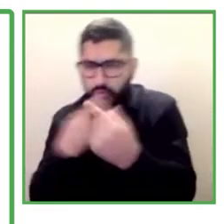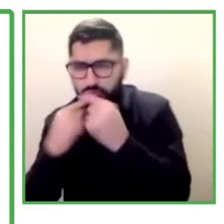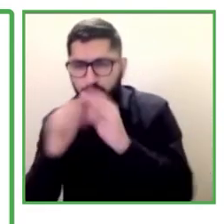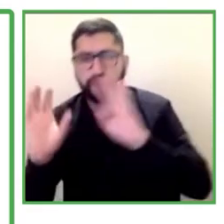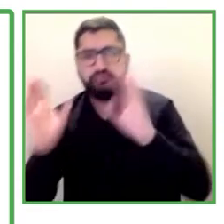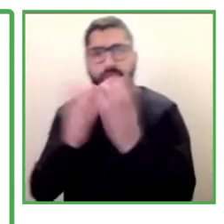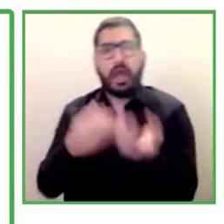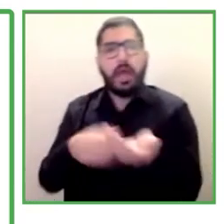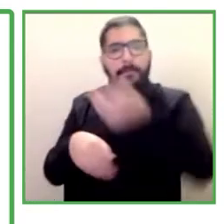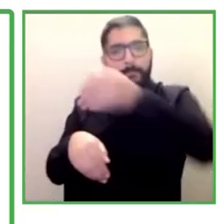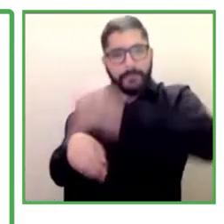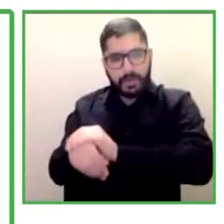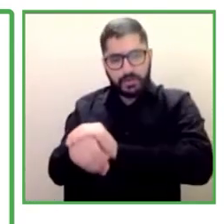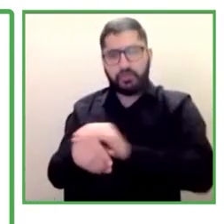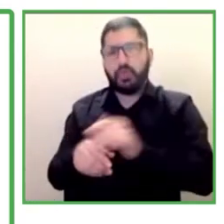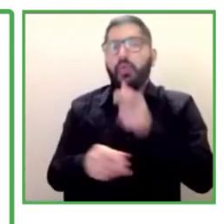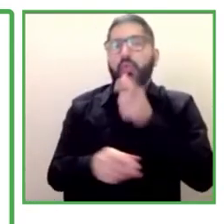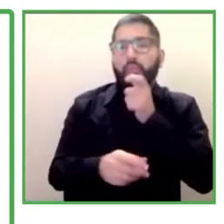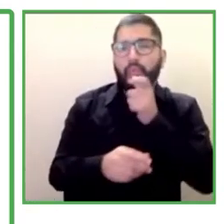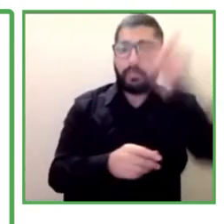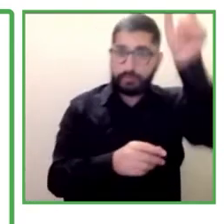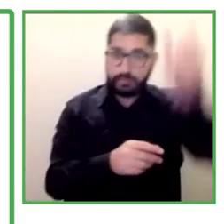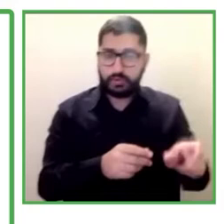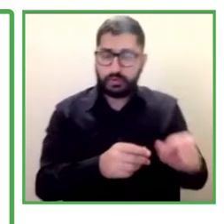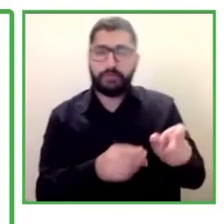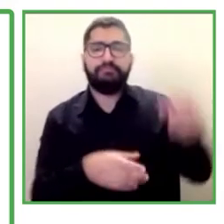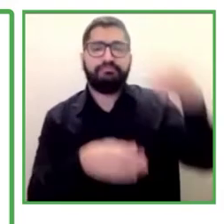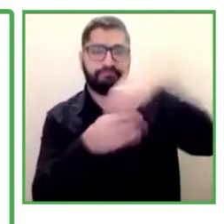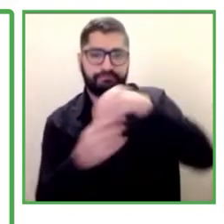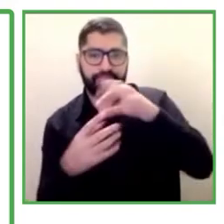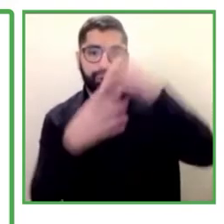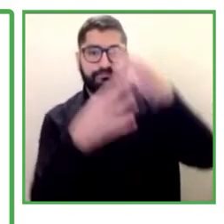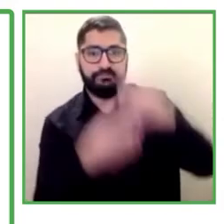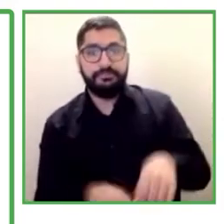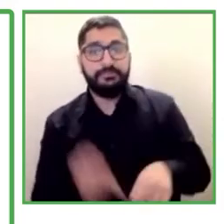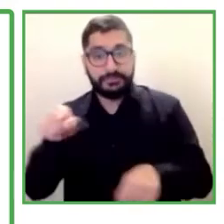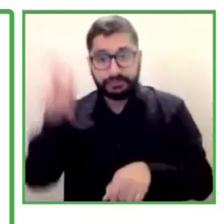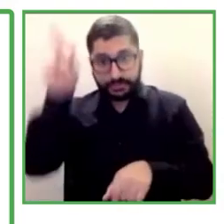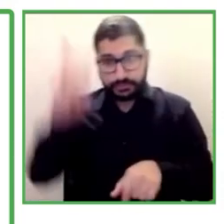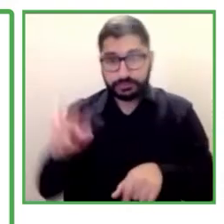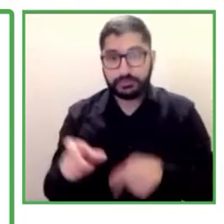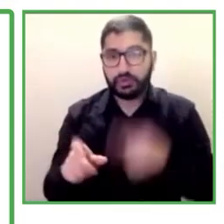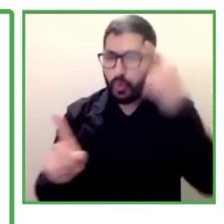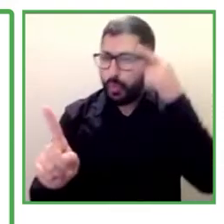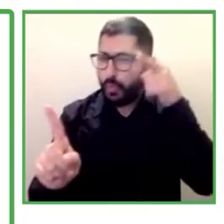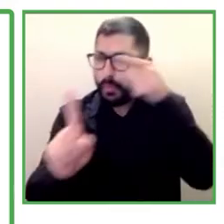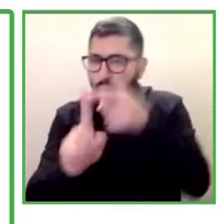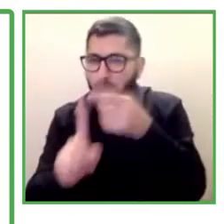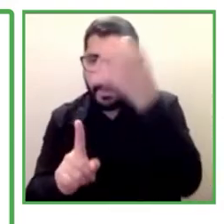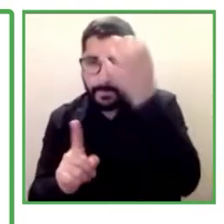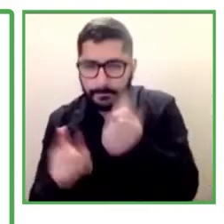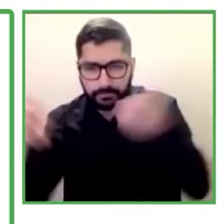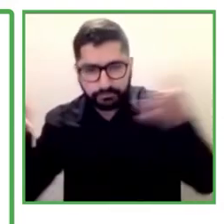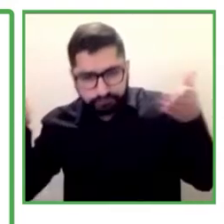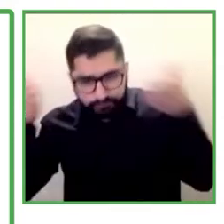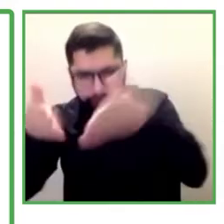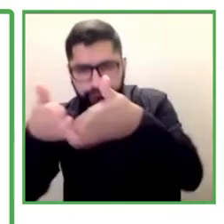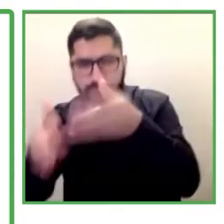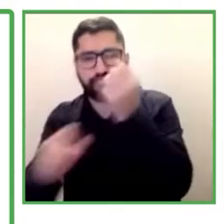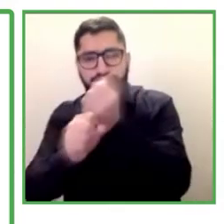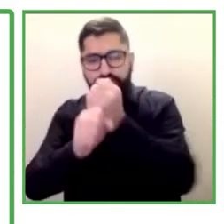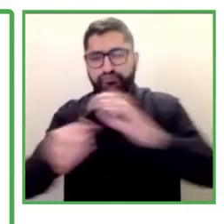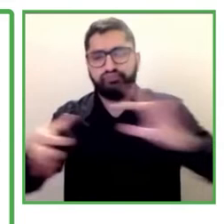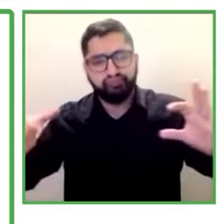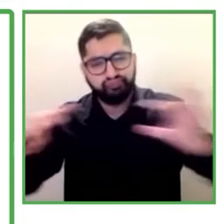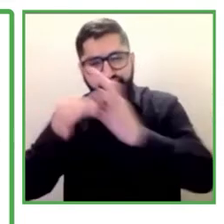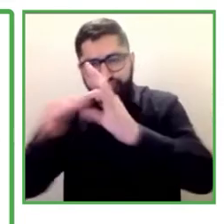y que fundamentalmente tiene por objeto generar esta alianza entre organismos del Estado y organizaciones del ámbito privado.